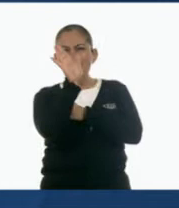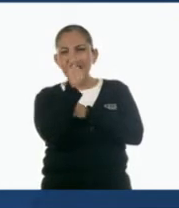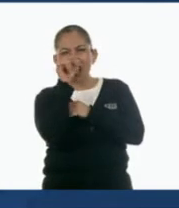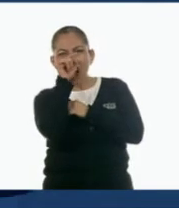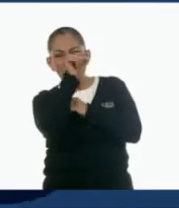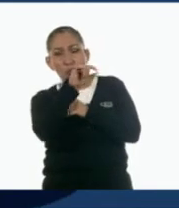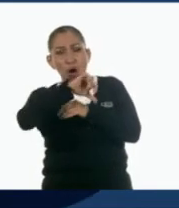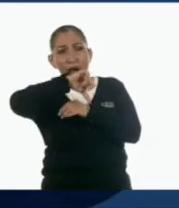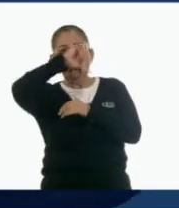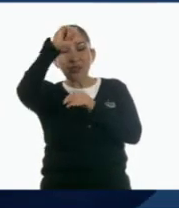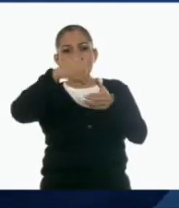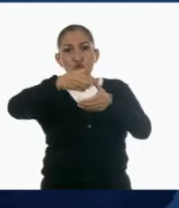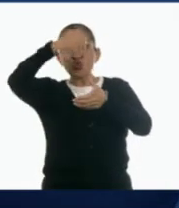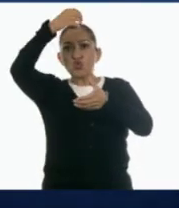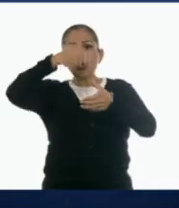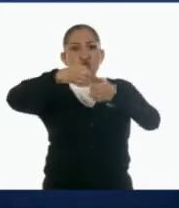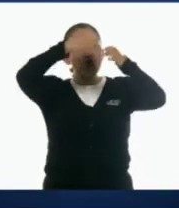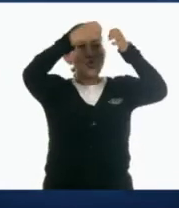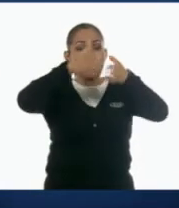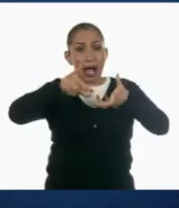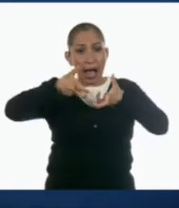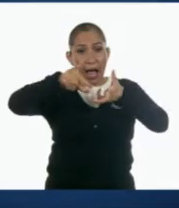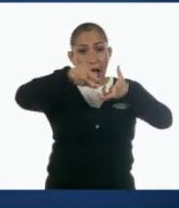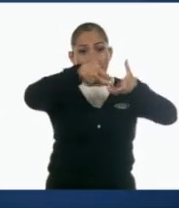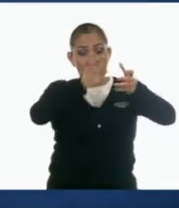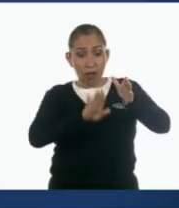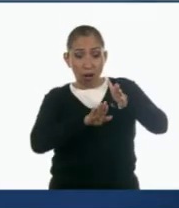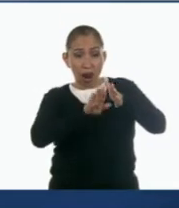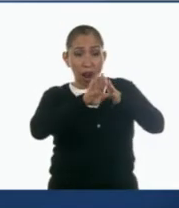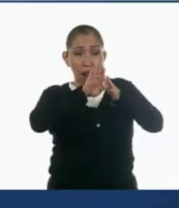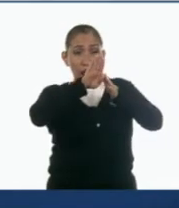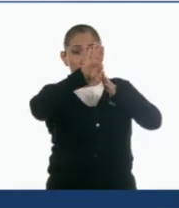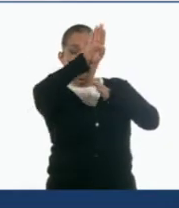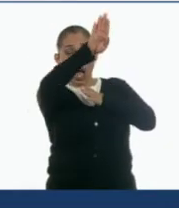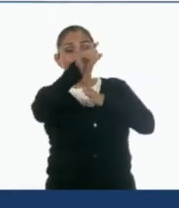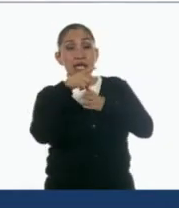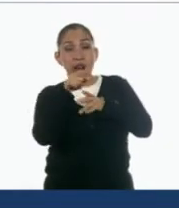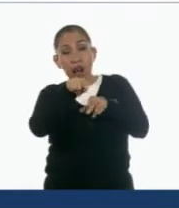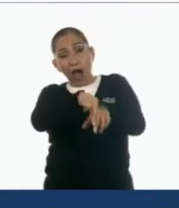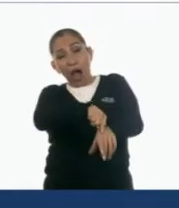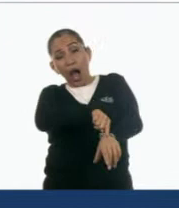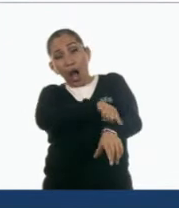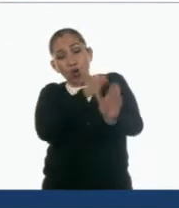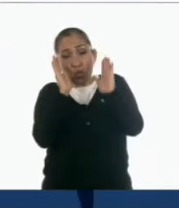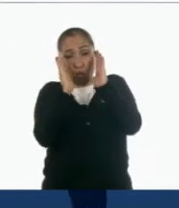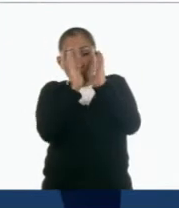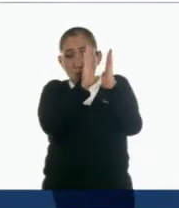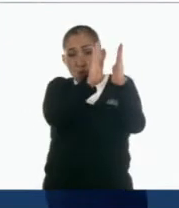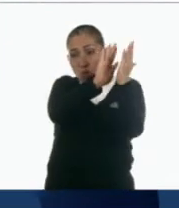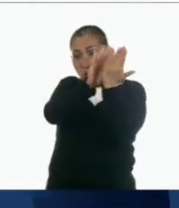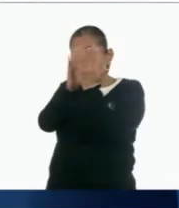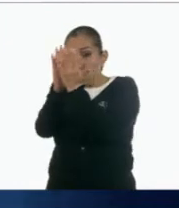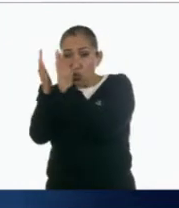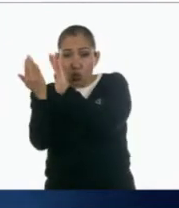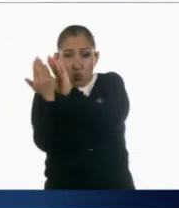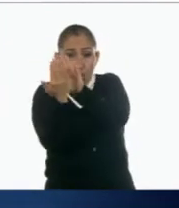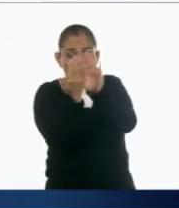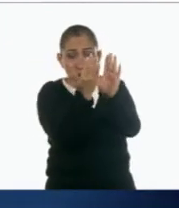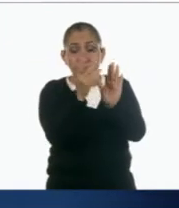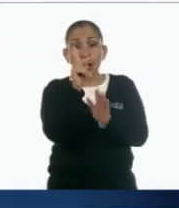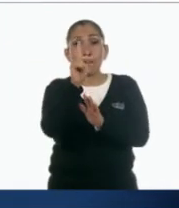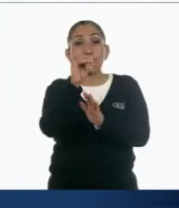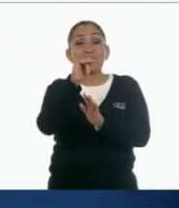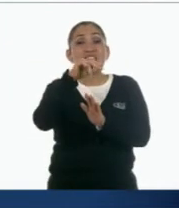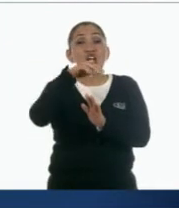con sus altas torres, las calles en pronunciado declive y largos y estrechos callejones.